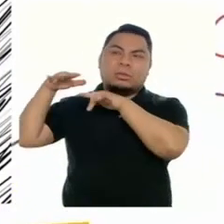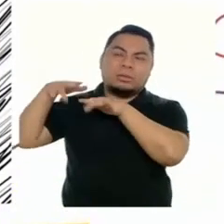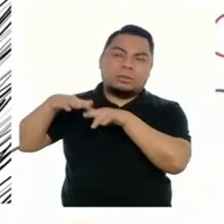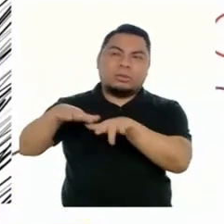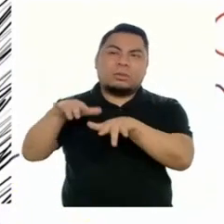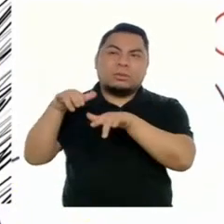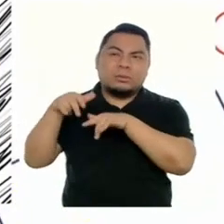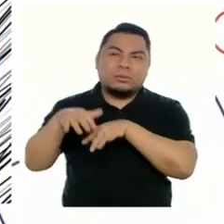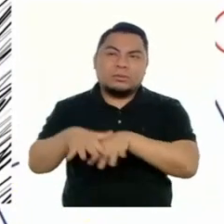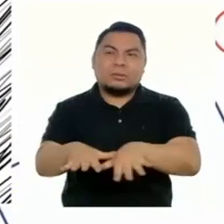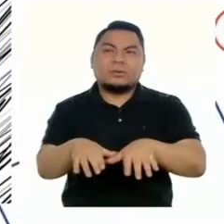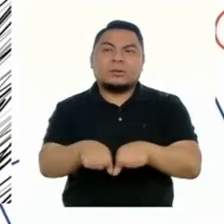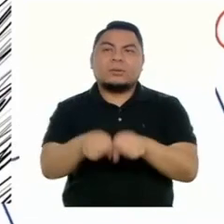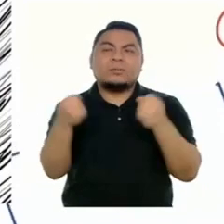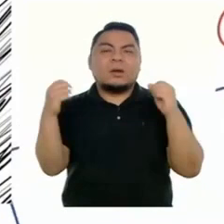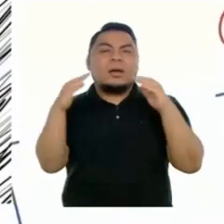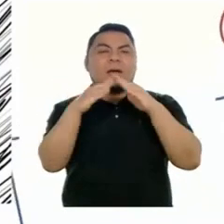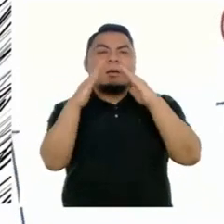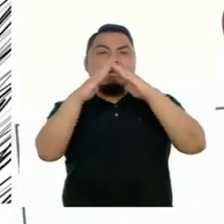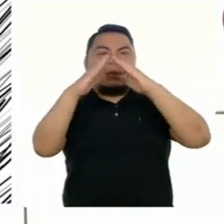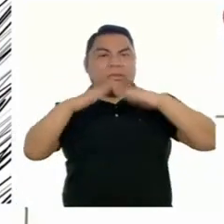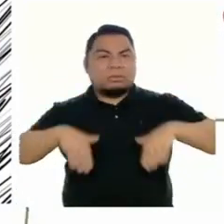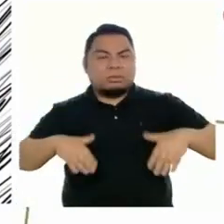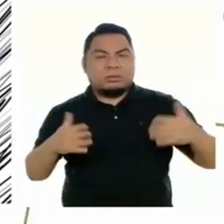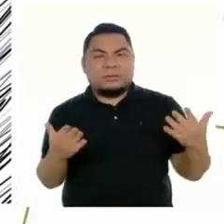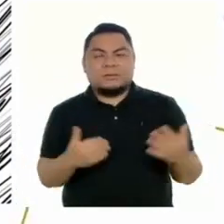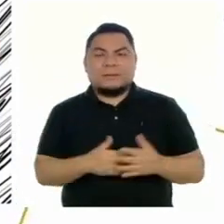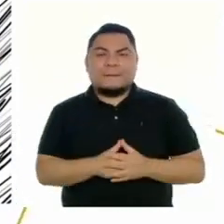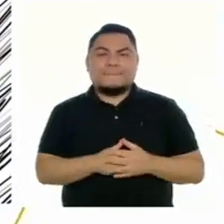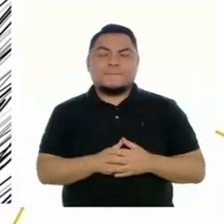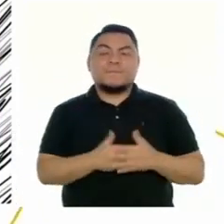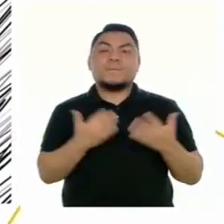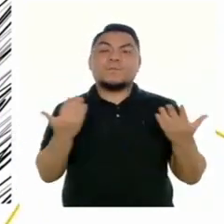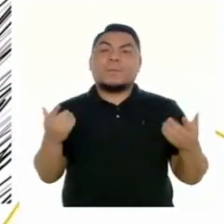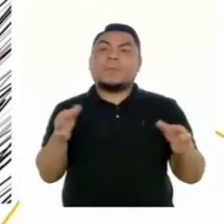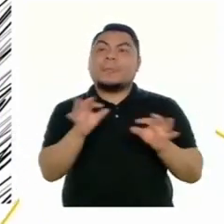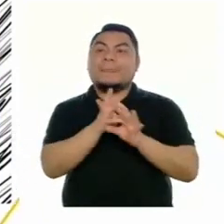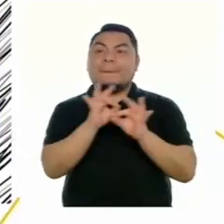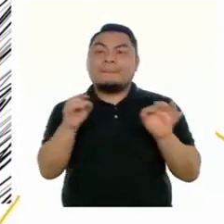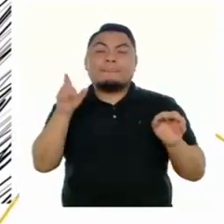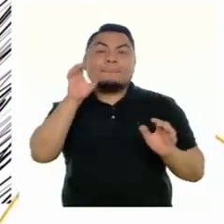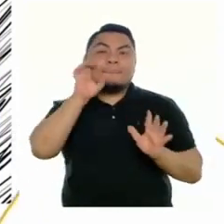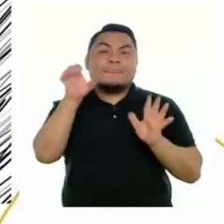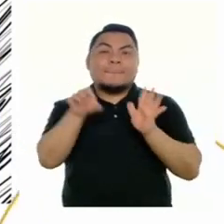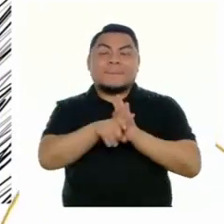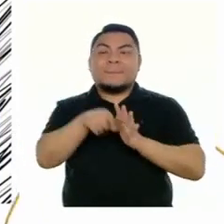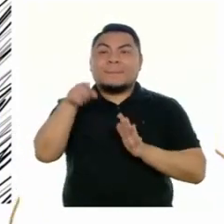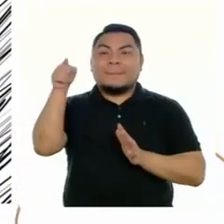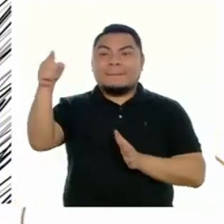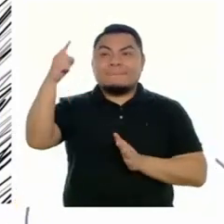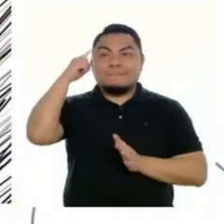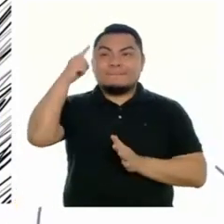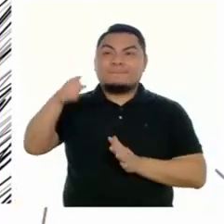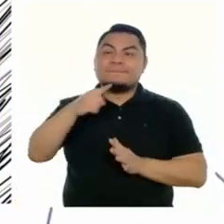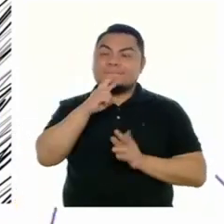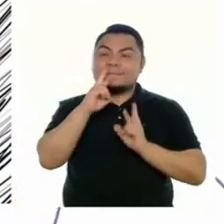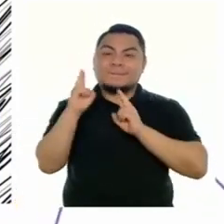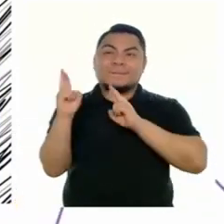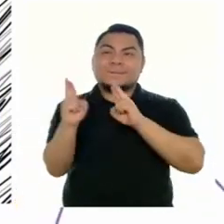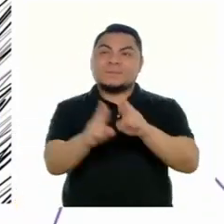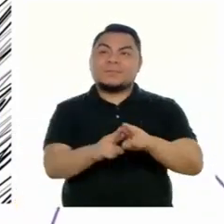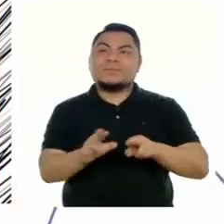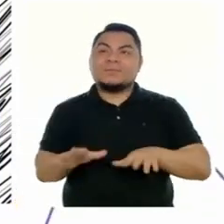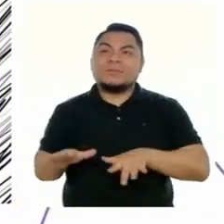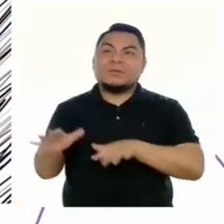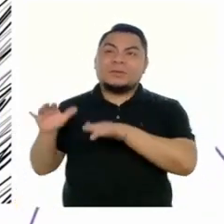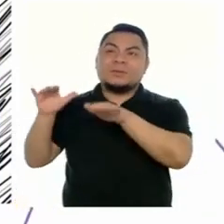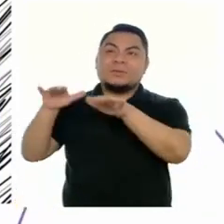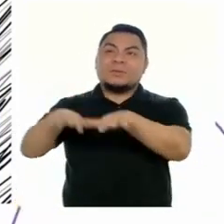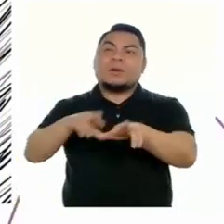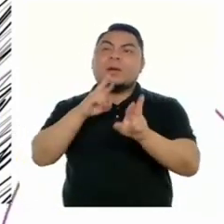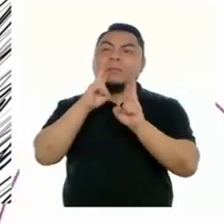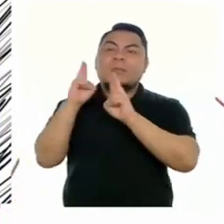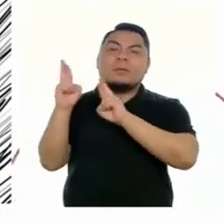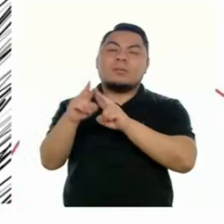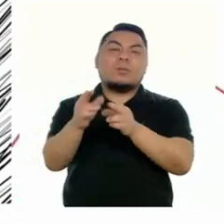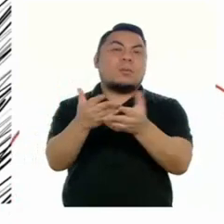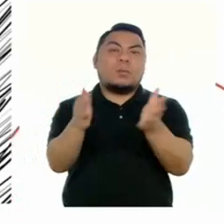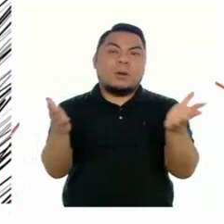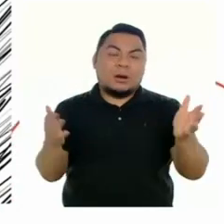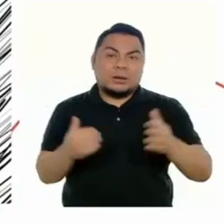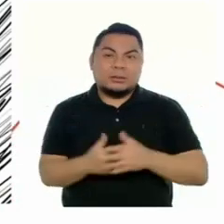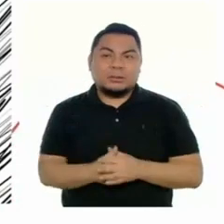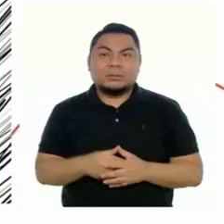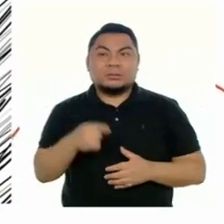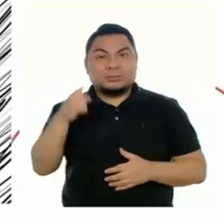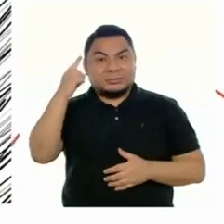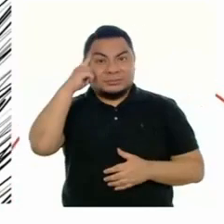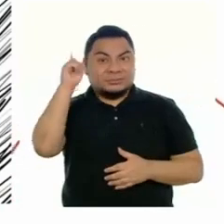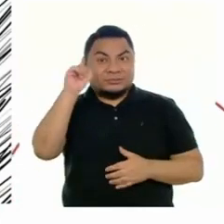a las poblaciones ubicadas en las zonas bajas. Tampoco ocurriría el fenómeno de los ríos voladores de la Amazonía. No